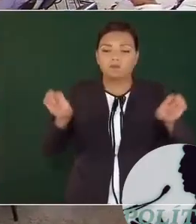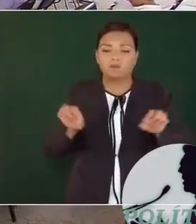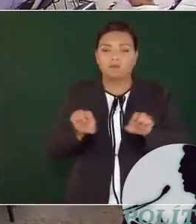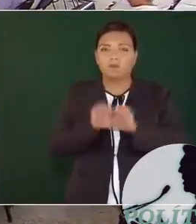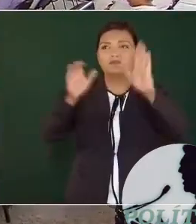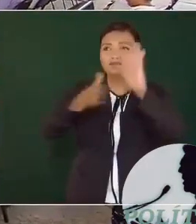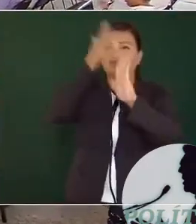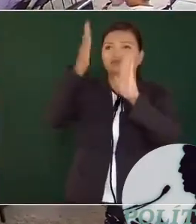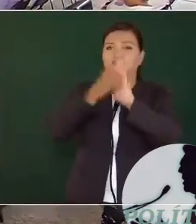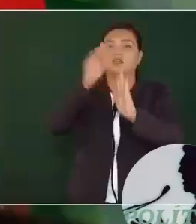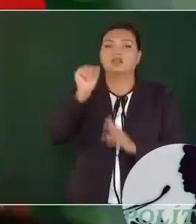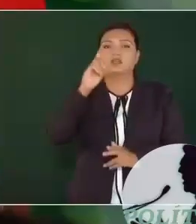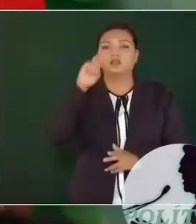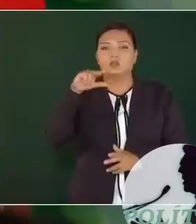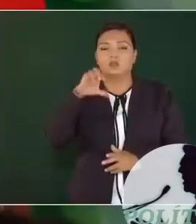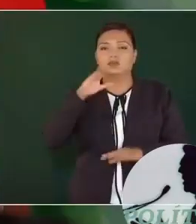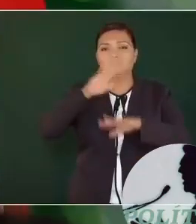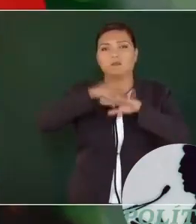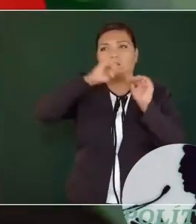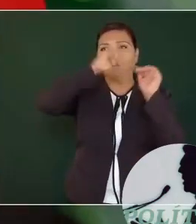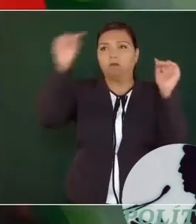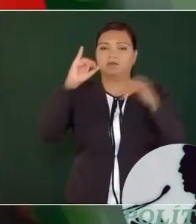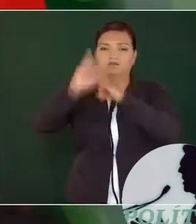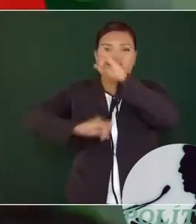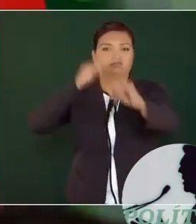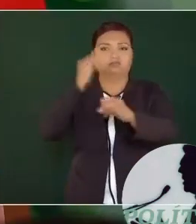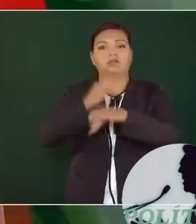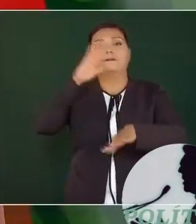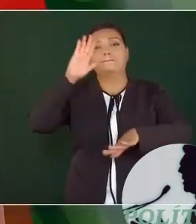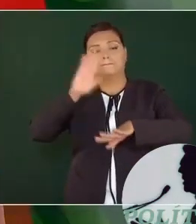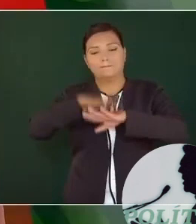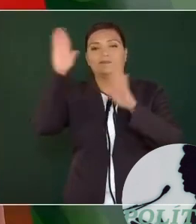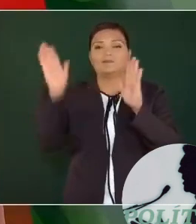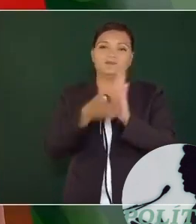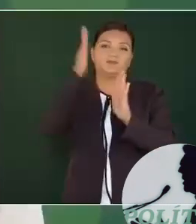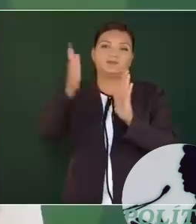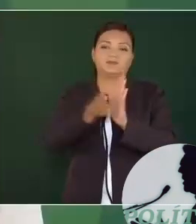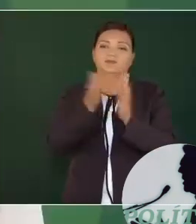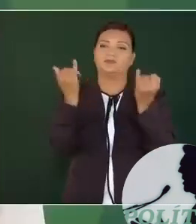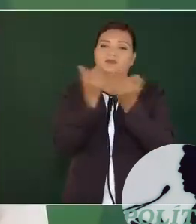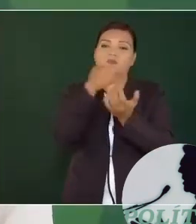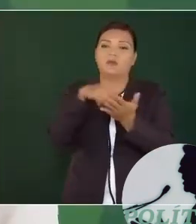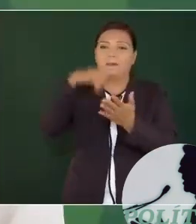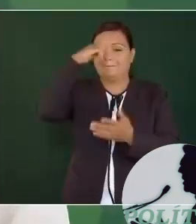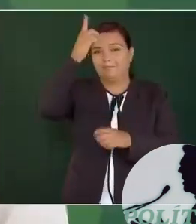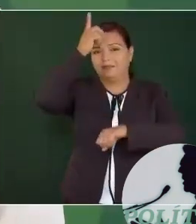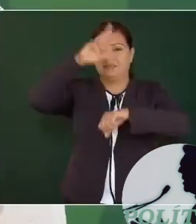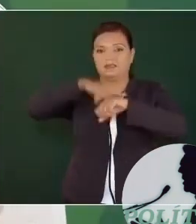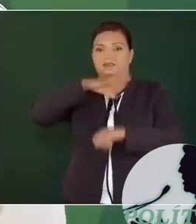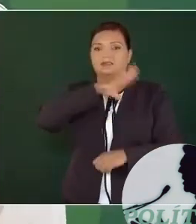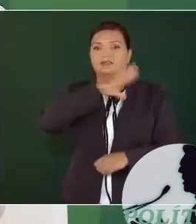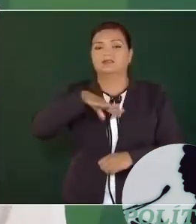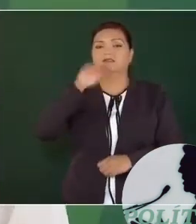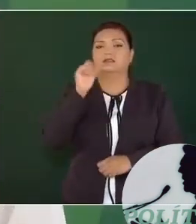equipamiento de aduanas y puentes internacionales, más la construcción de la sede para la Dirección General